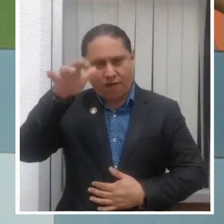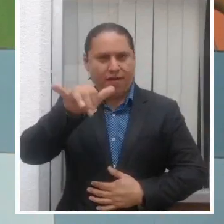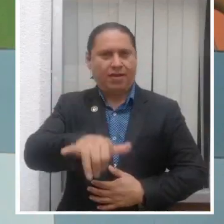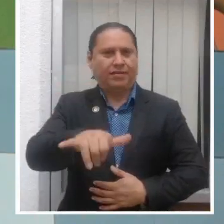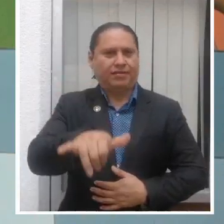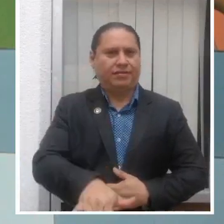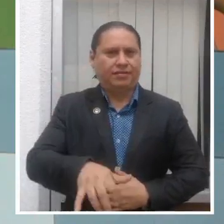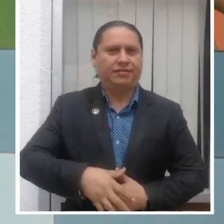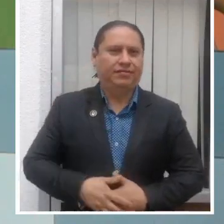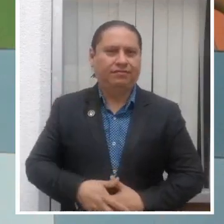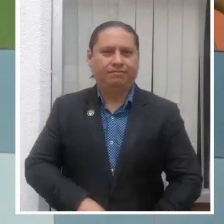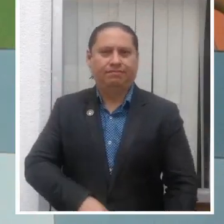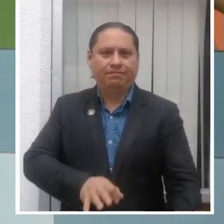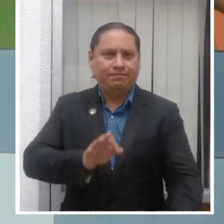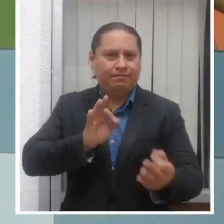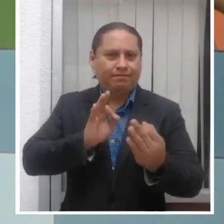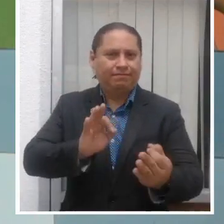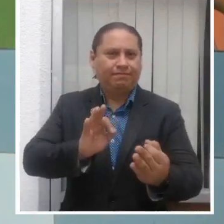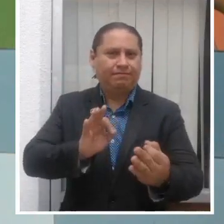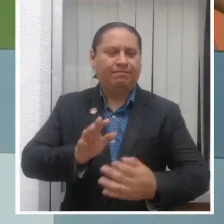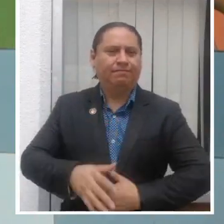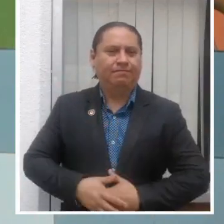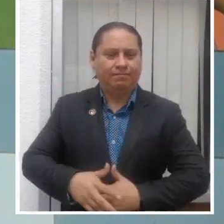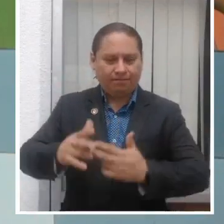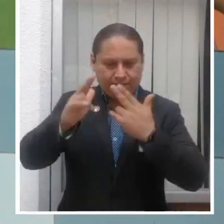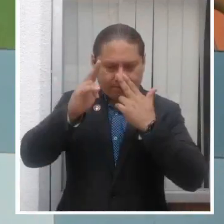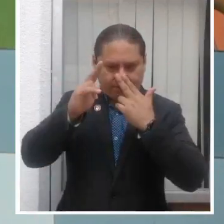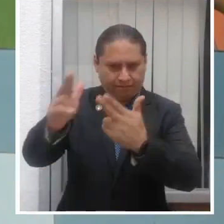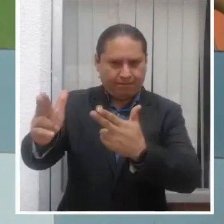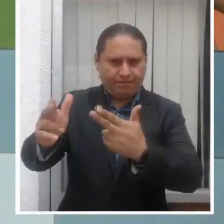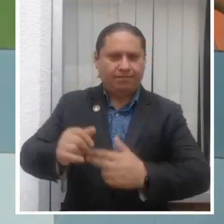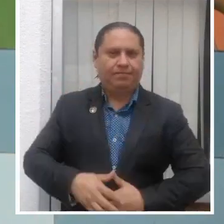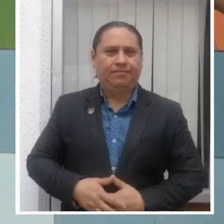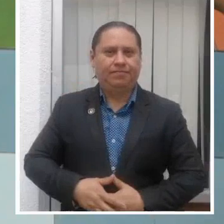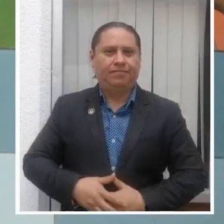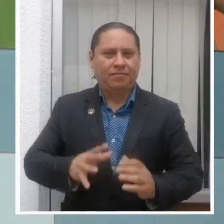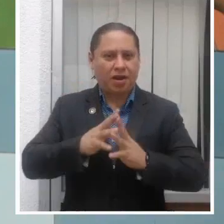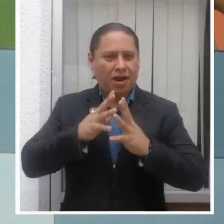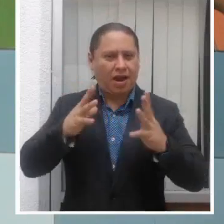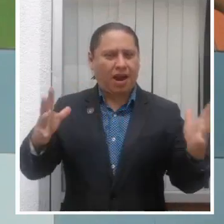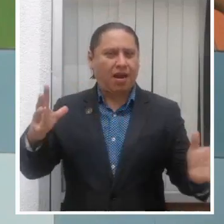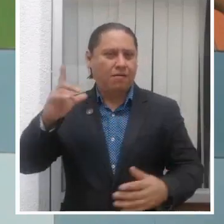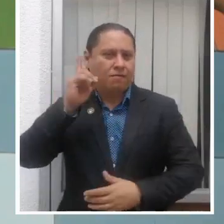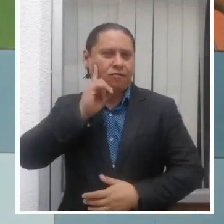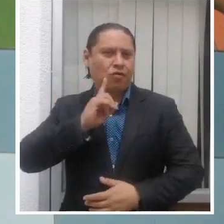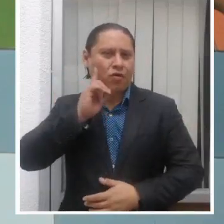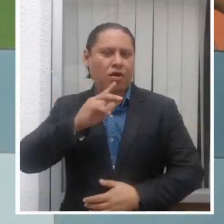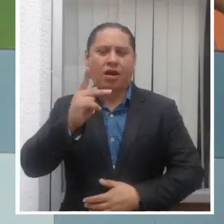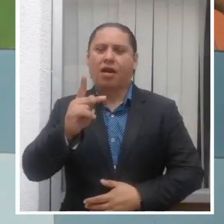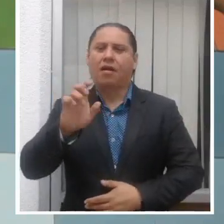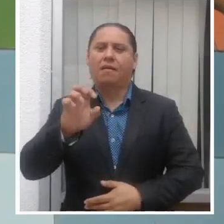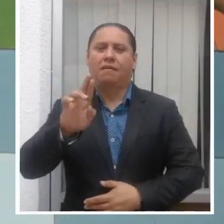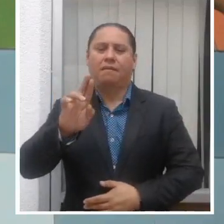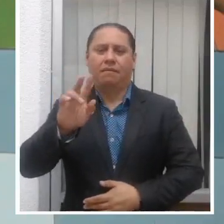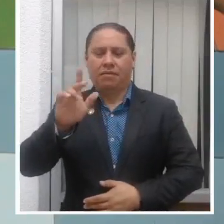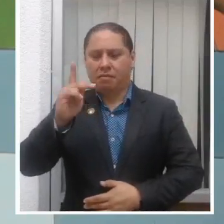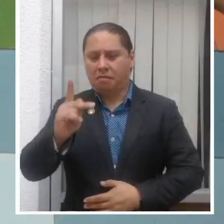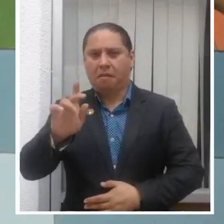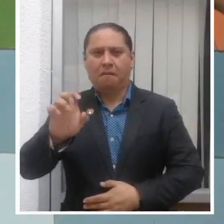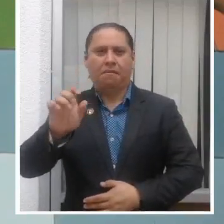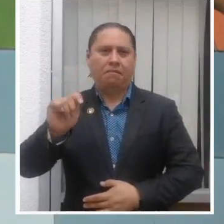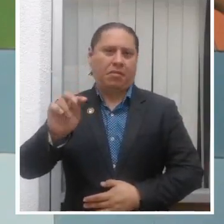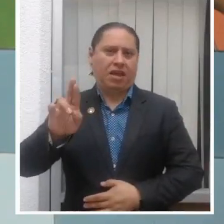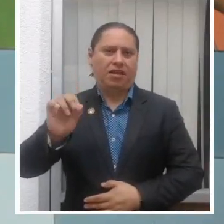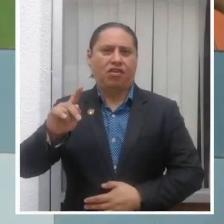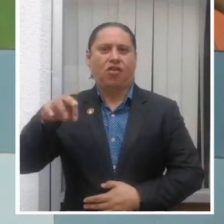aquí presenciando este homenaje a una gran mujer que es Petrona de la Cruz.